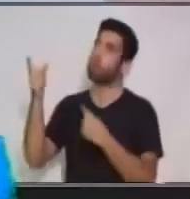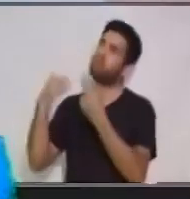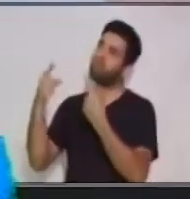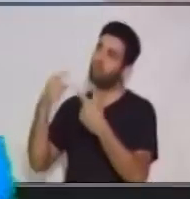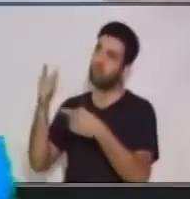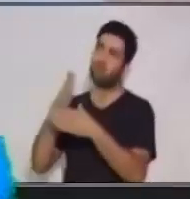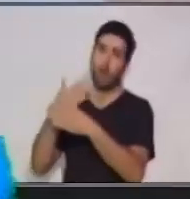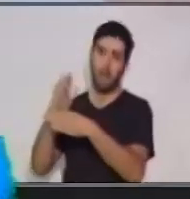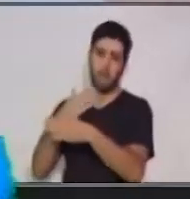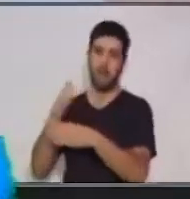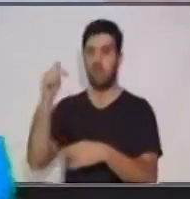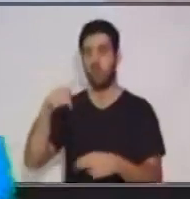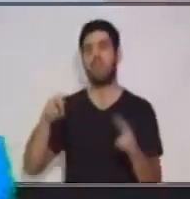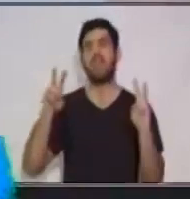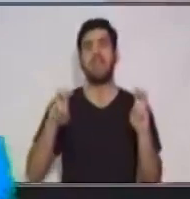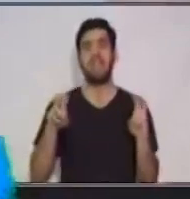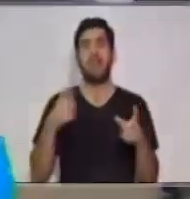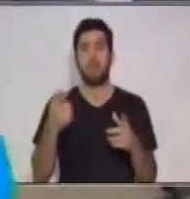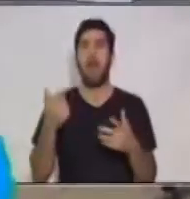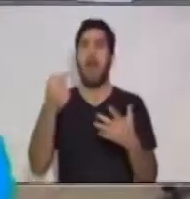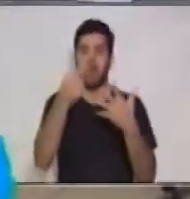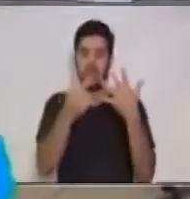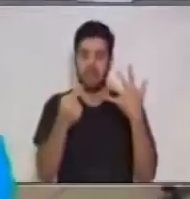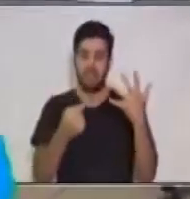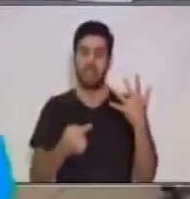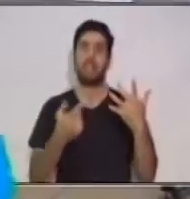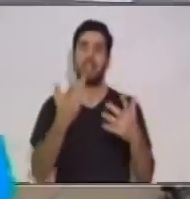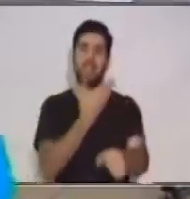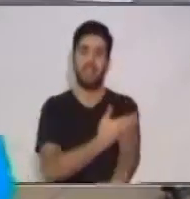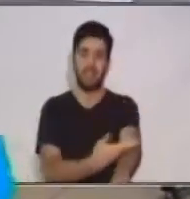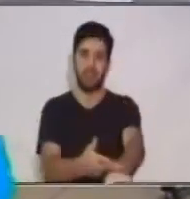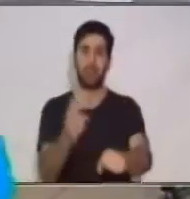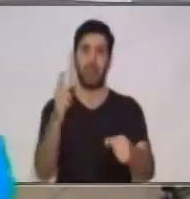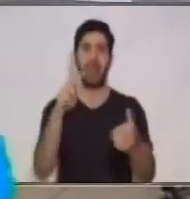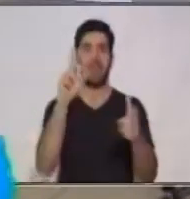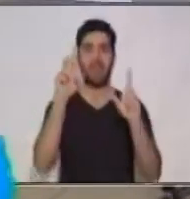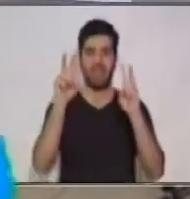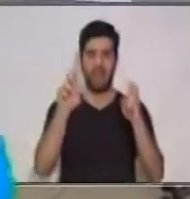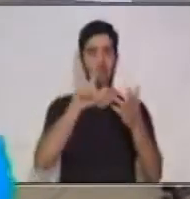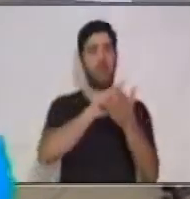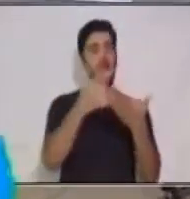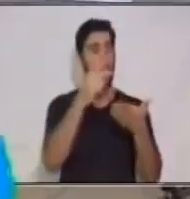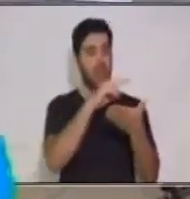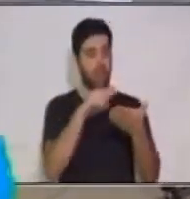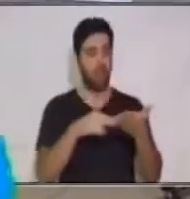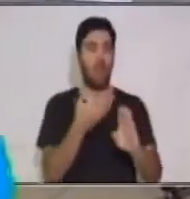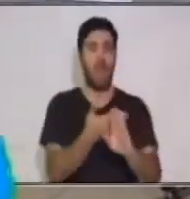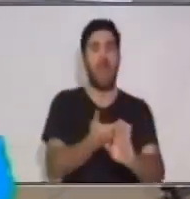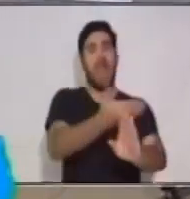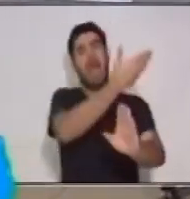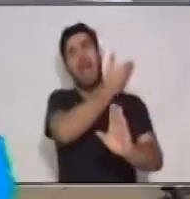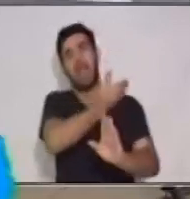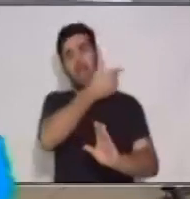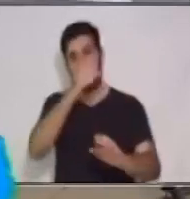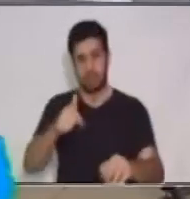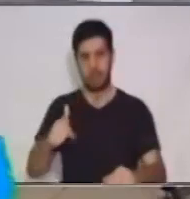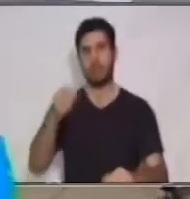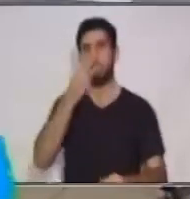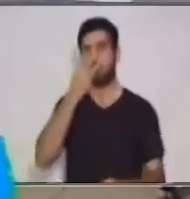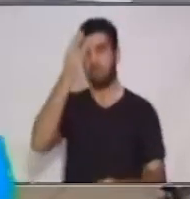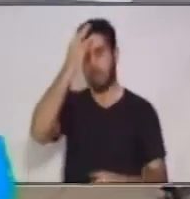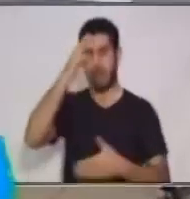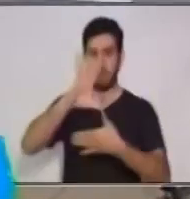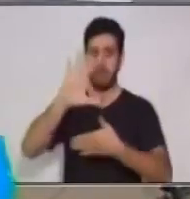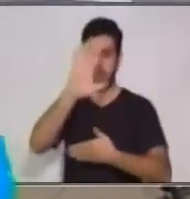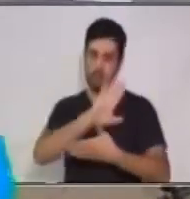sobre características y el contexto de manera general de la literatura precolombina y qué textos